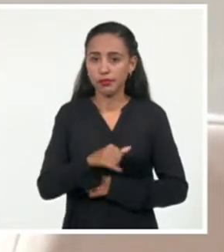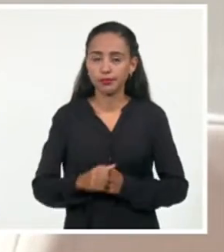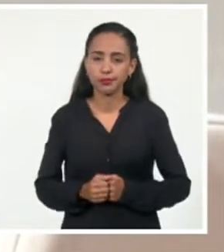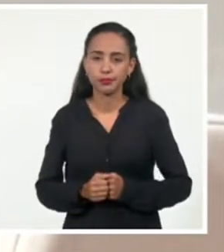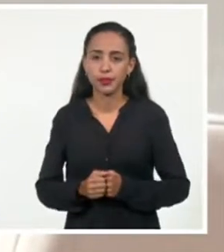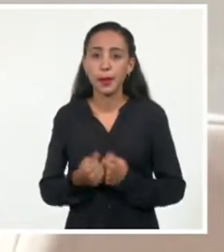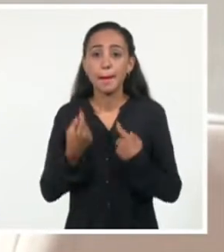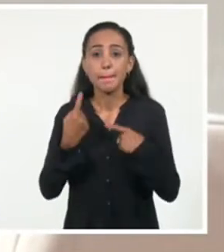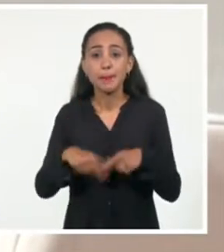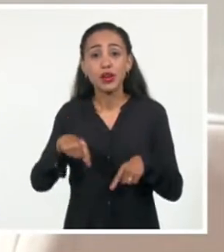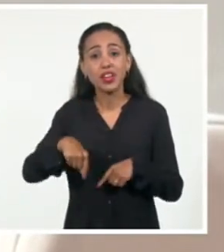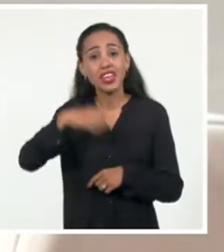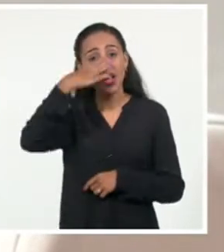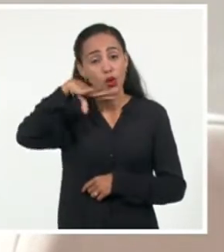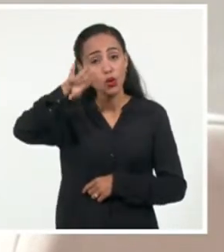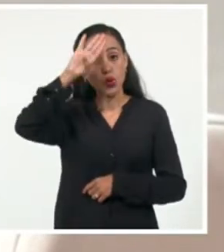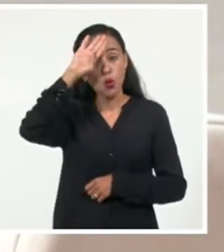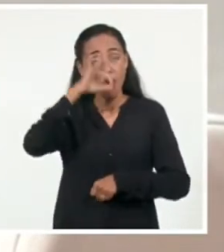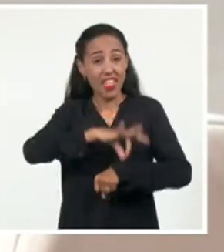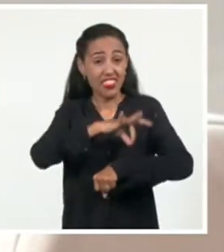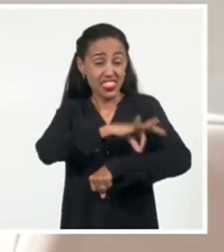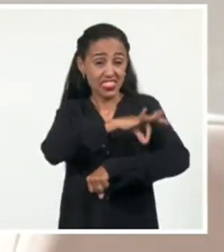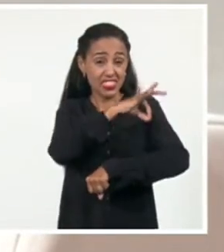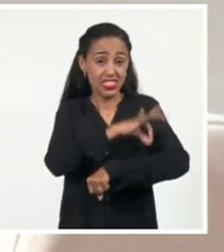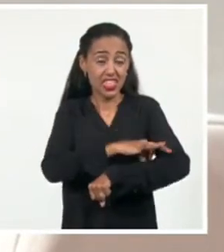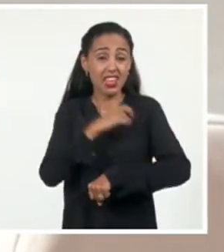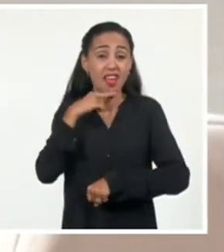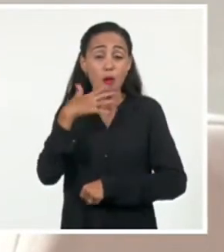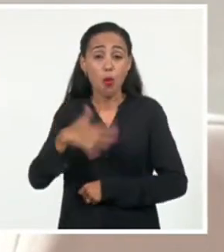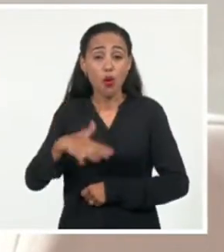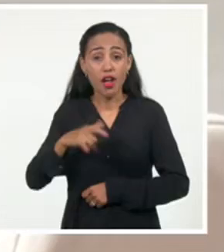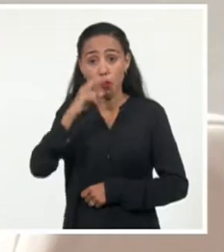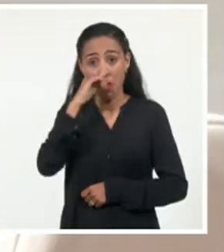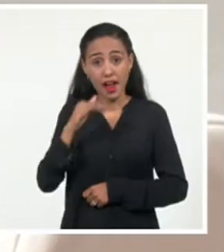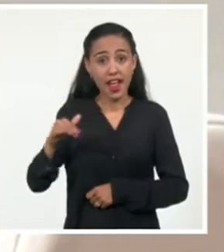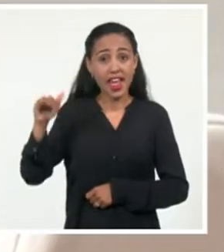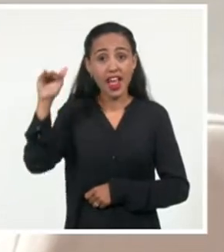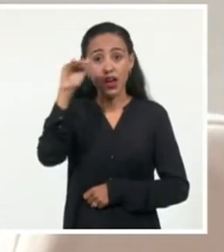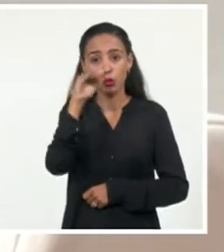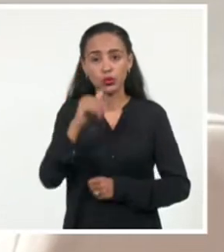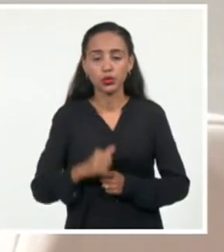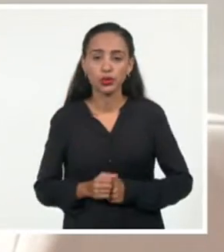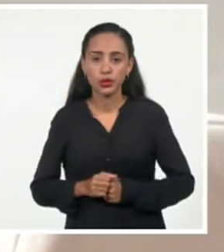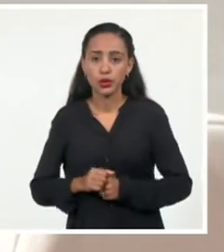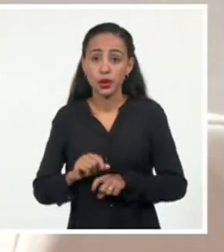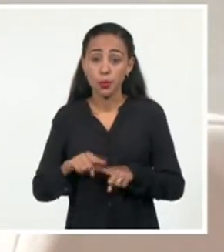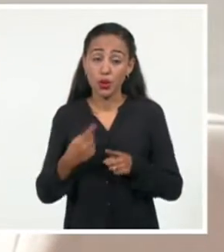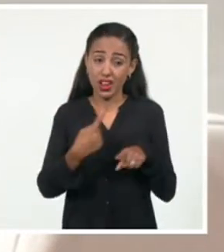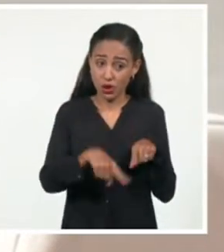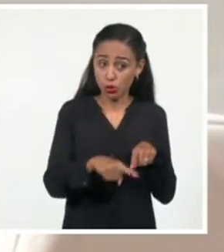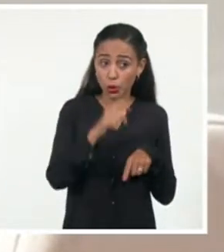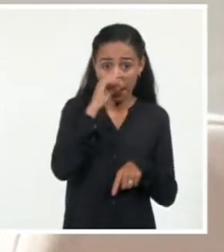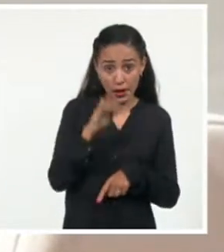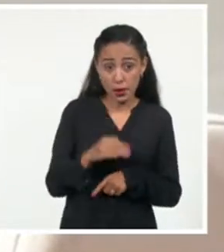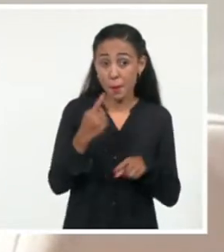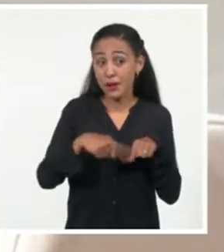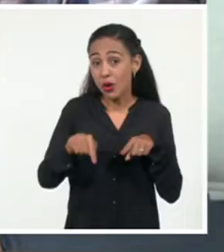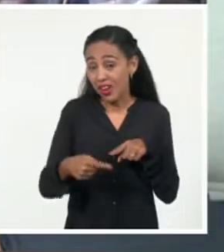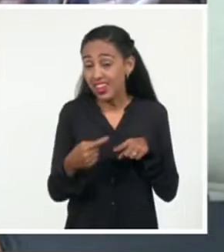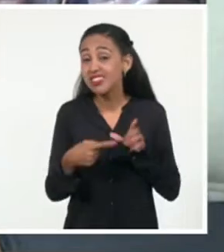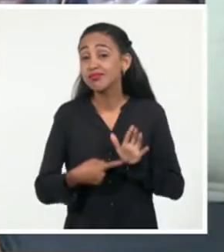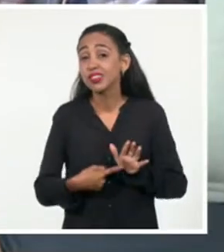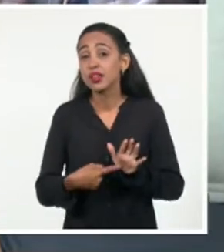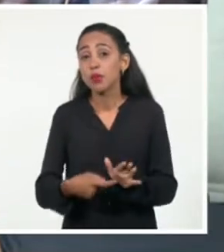Pero en Cuba se describe el dengue hemorrágico en adultos, porque en el sudeste asiático principalmente predomina el niño. Aquí se demuestra en adultos